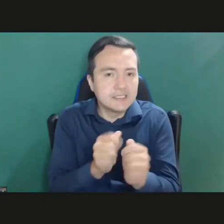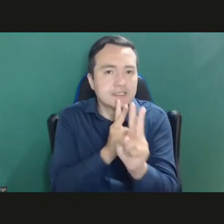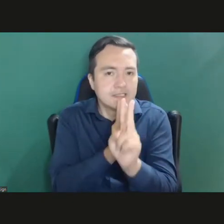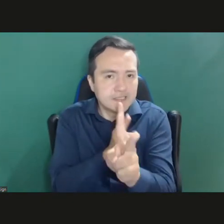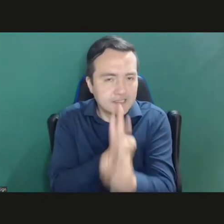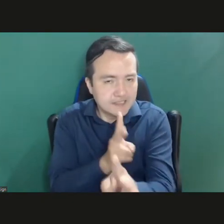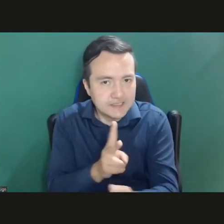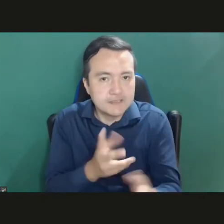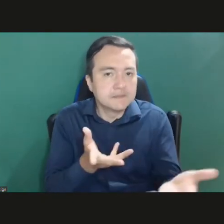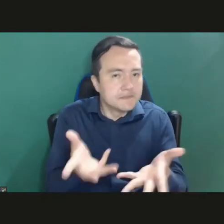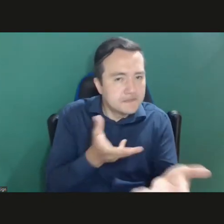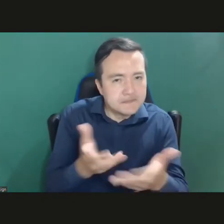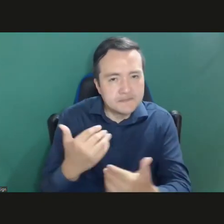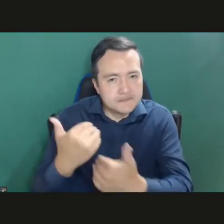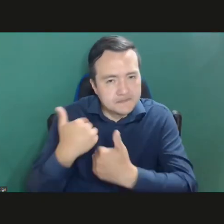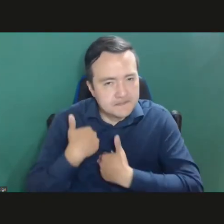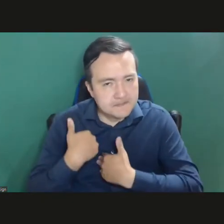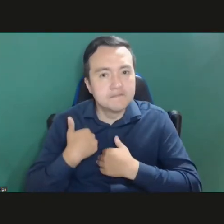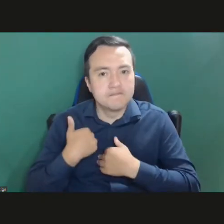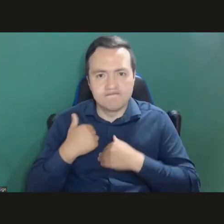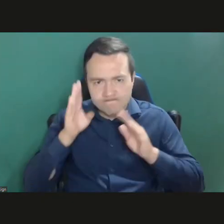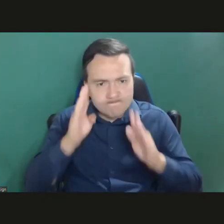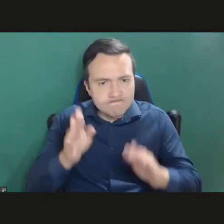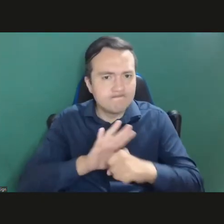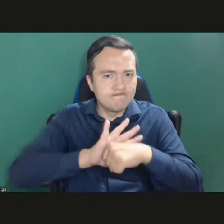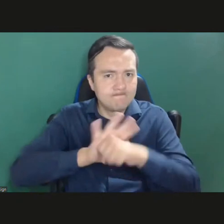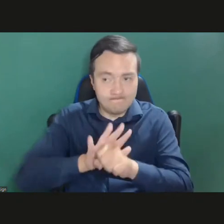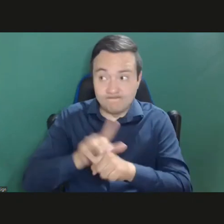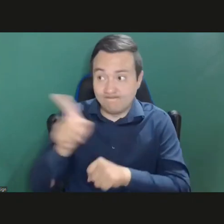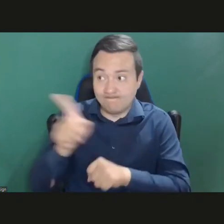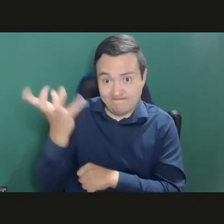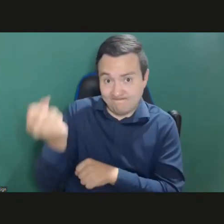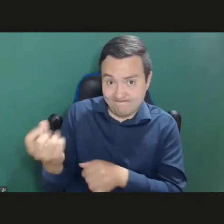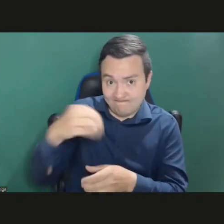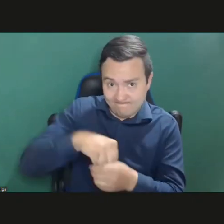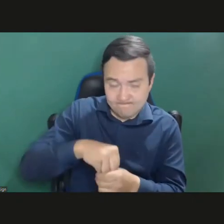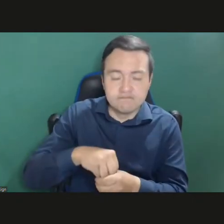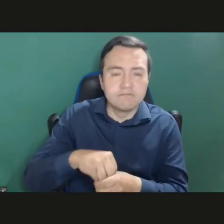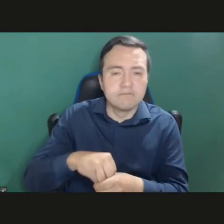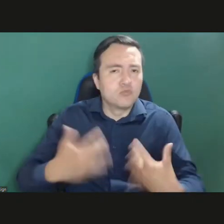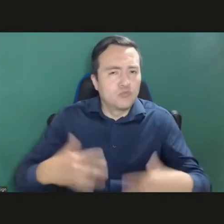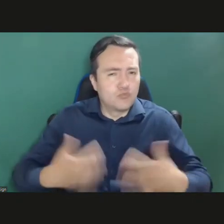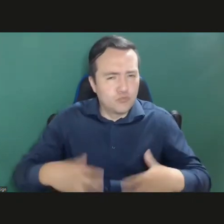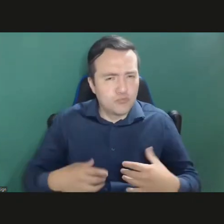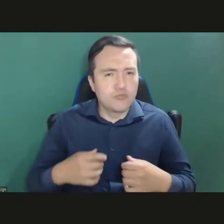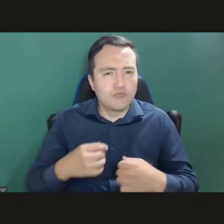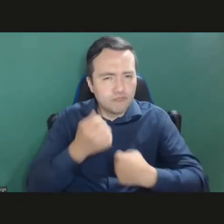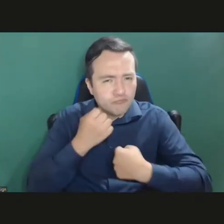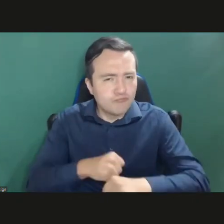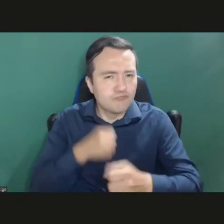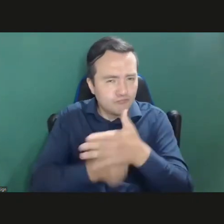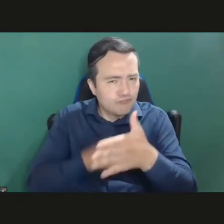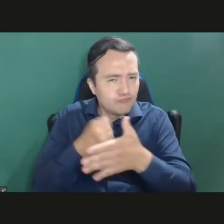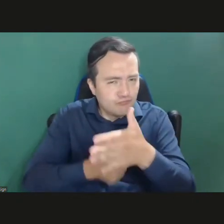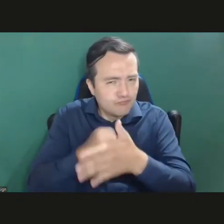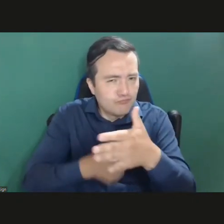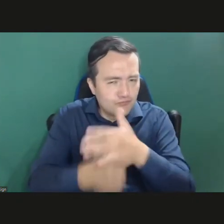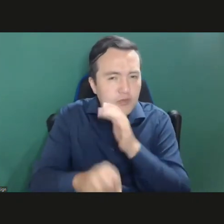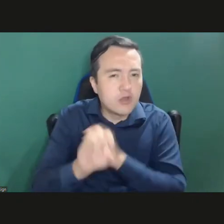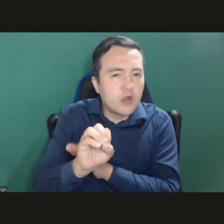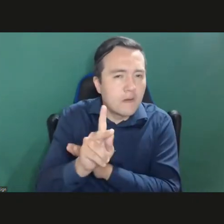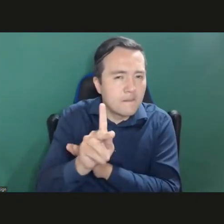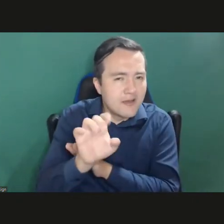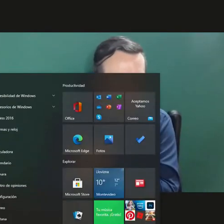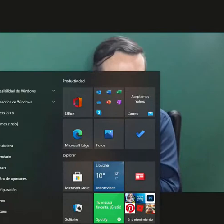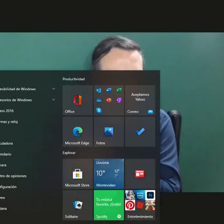durante la pandemia y él es miembro importante del esfuerzo de respuesta de la ips ante la pandemia